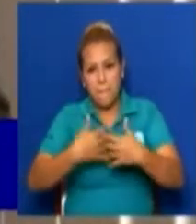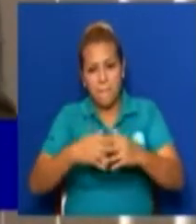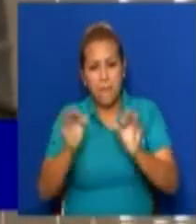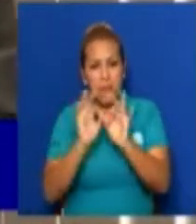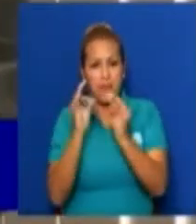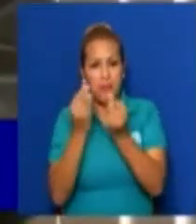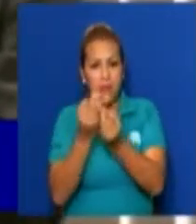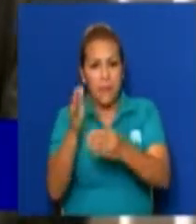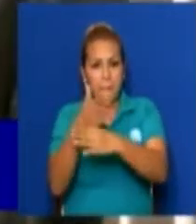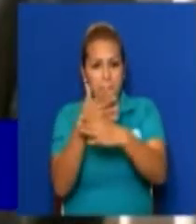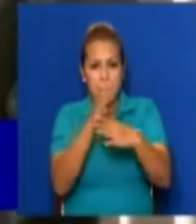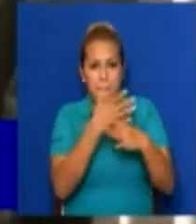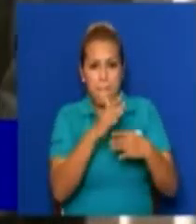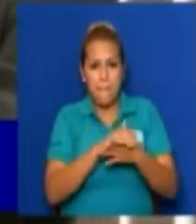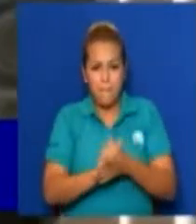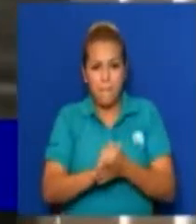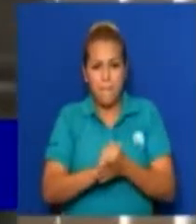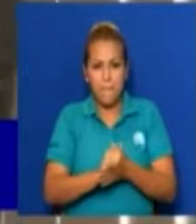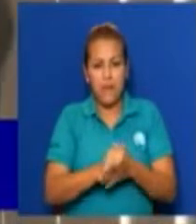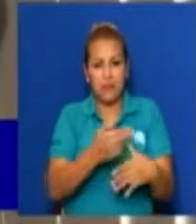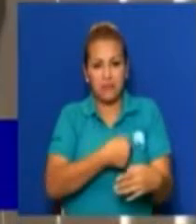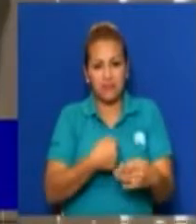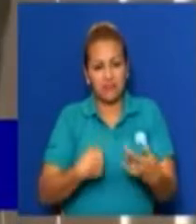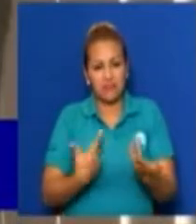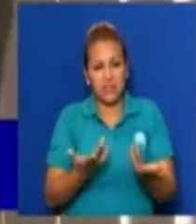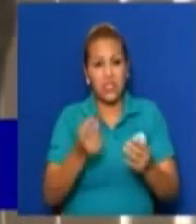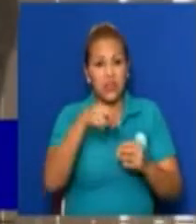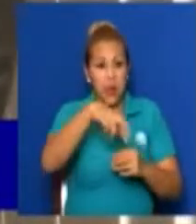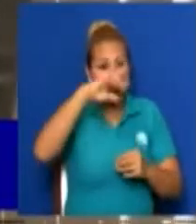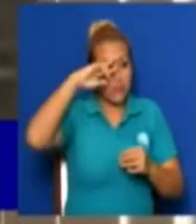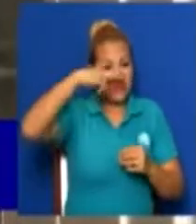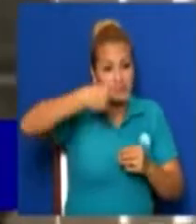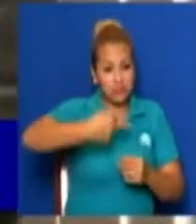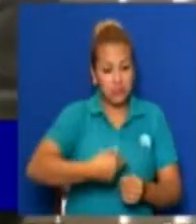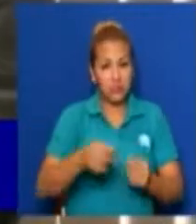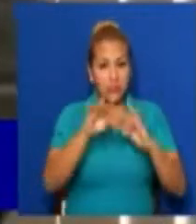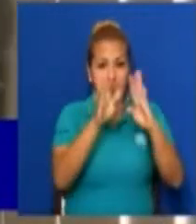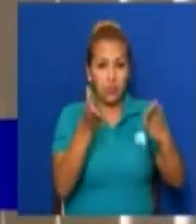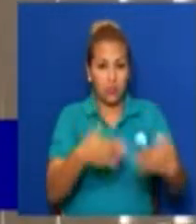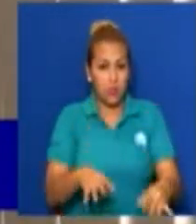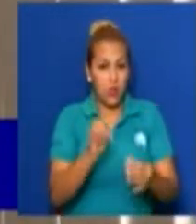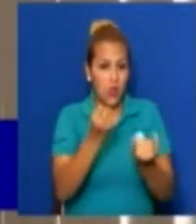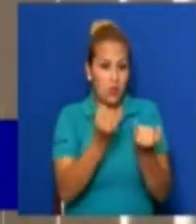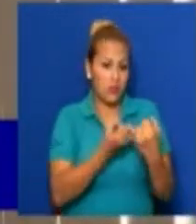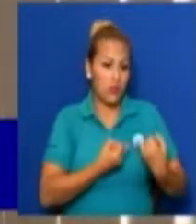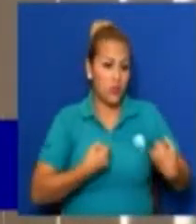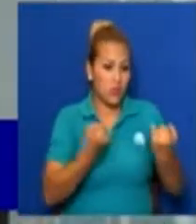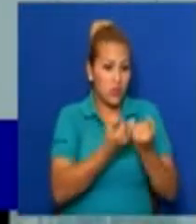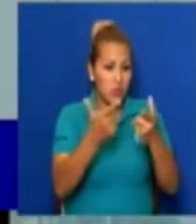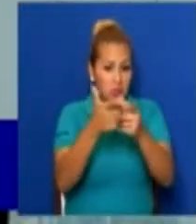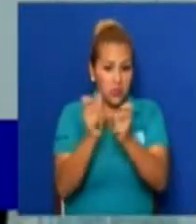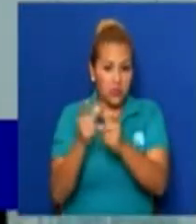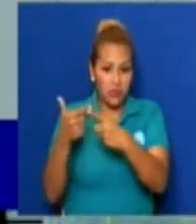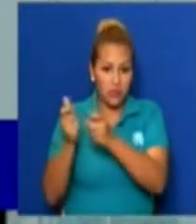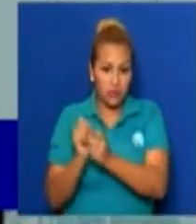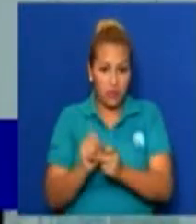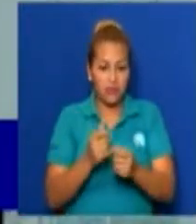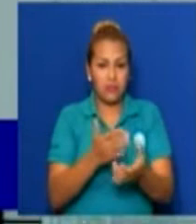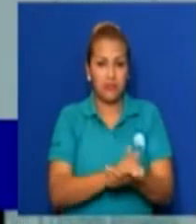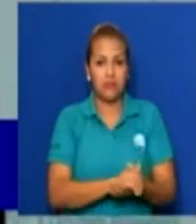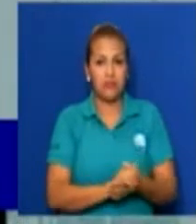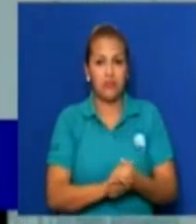y aquellas que están siendo presididas por mujeres. Tan solamente algunas disposiciones jurídicas. Me pasa una notita